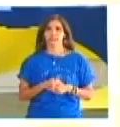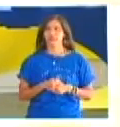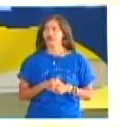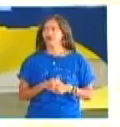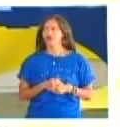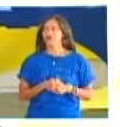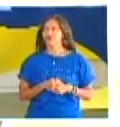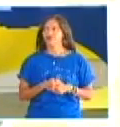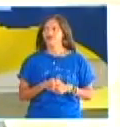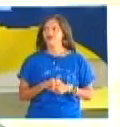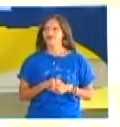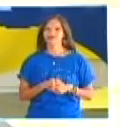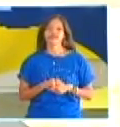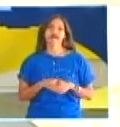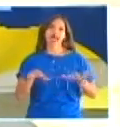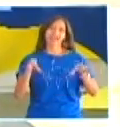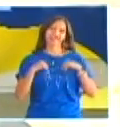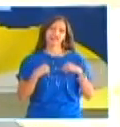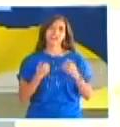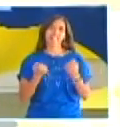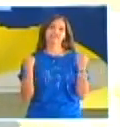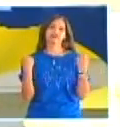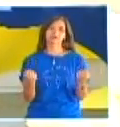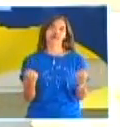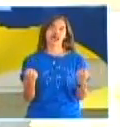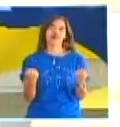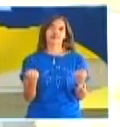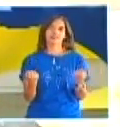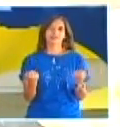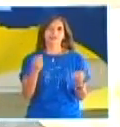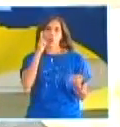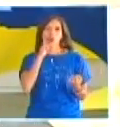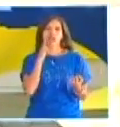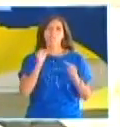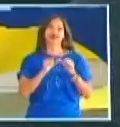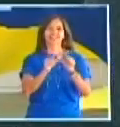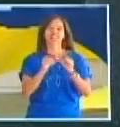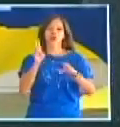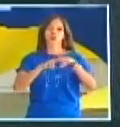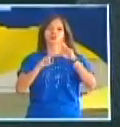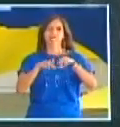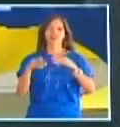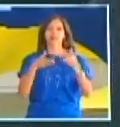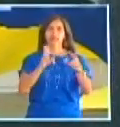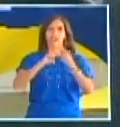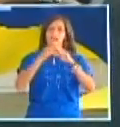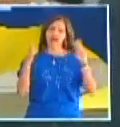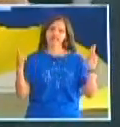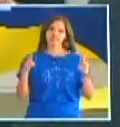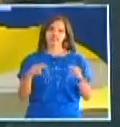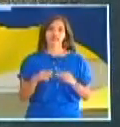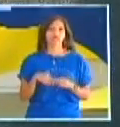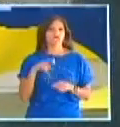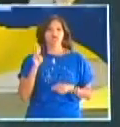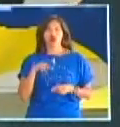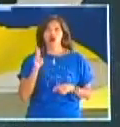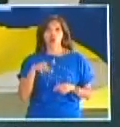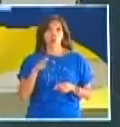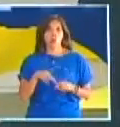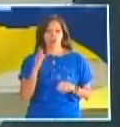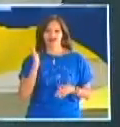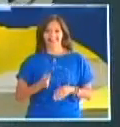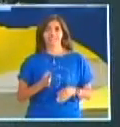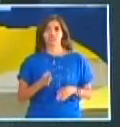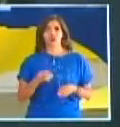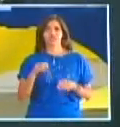Empuñaremos esta espada de Bolívar para seguir construyendo el camino de la paz. Ninguna sanción del